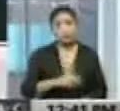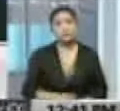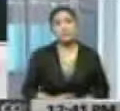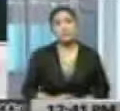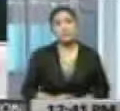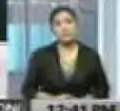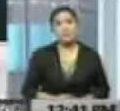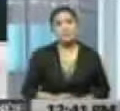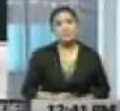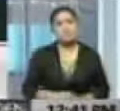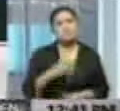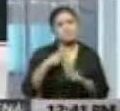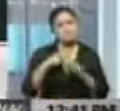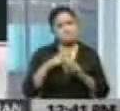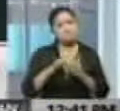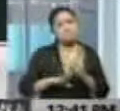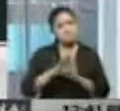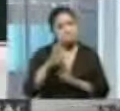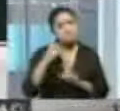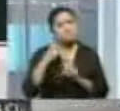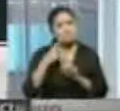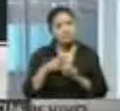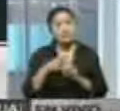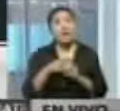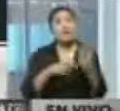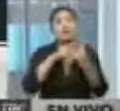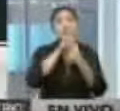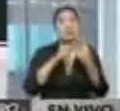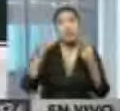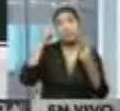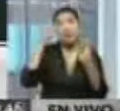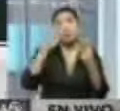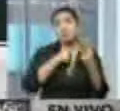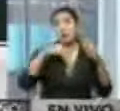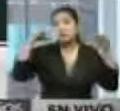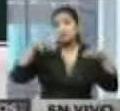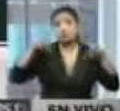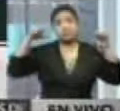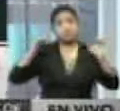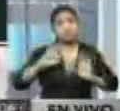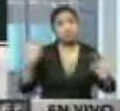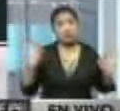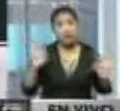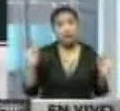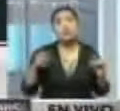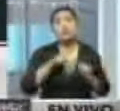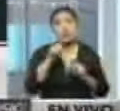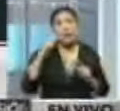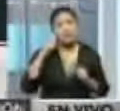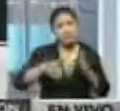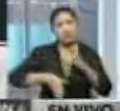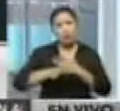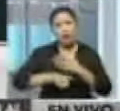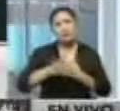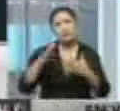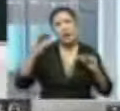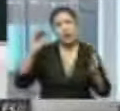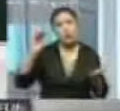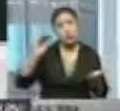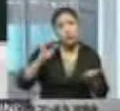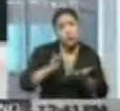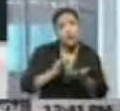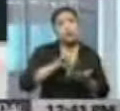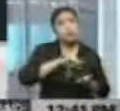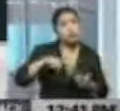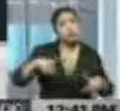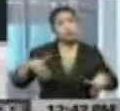Los pronósticos son buenos, a pesar de que tenemos 3 días que no llueven, y ustedes pueden ver que persiste la sequía. Estamos haciendo todo lo